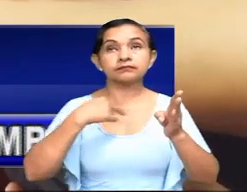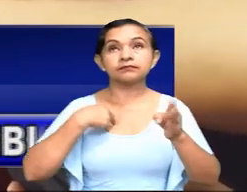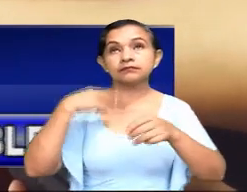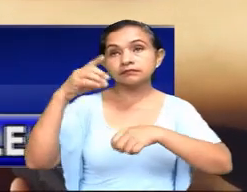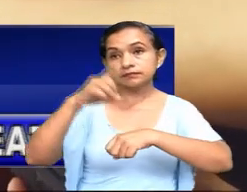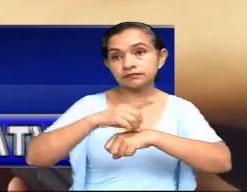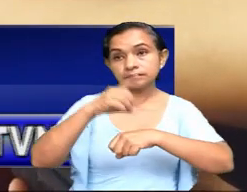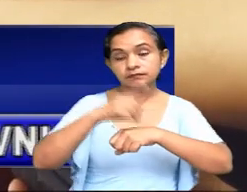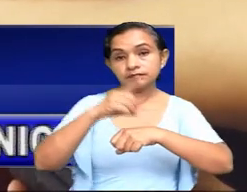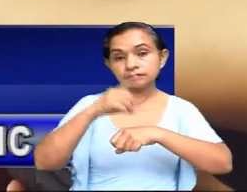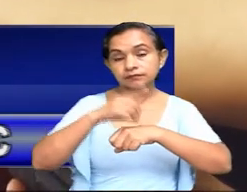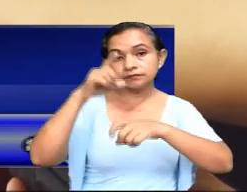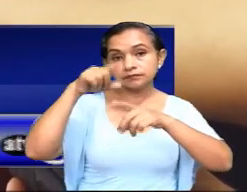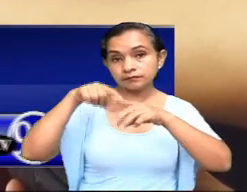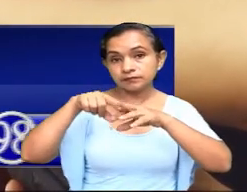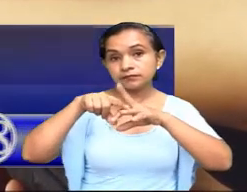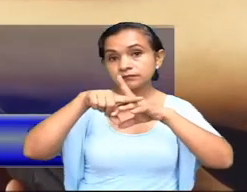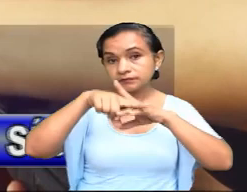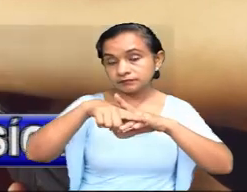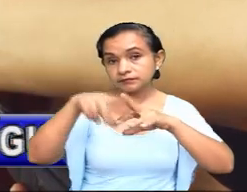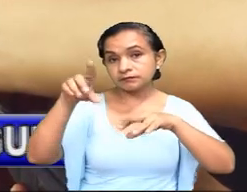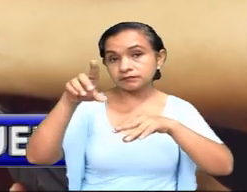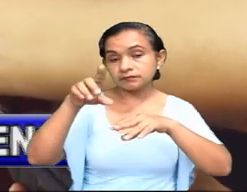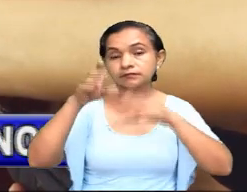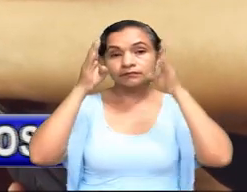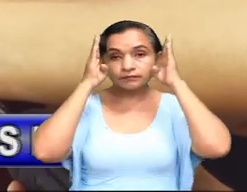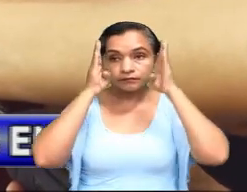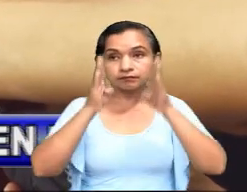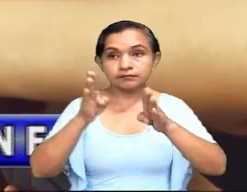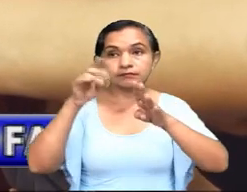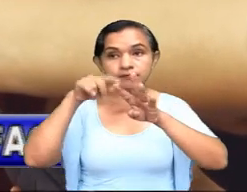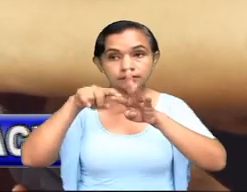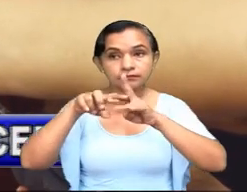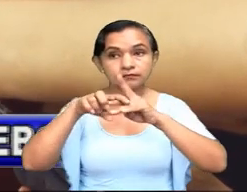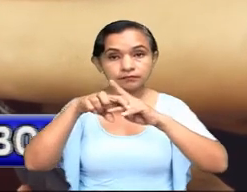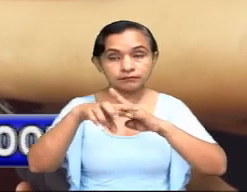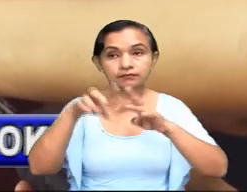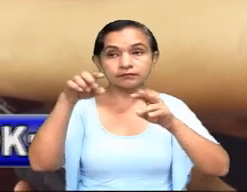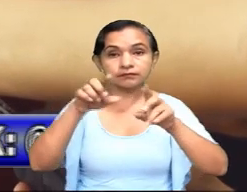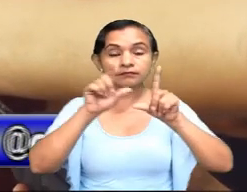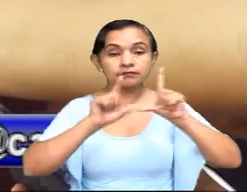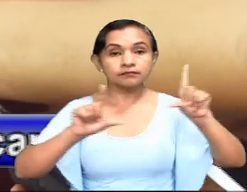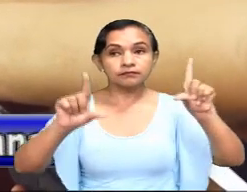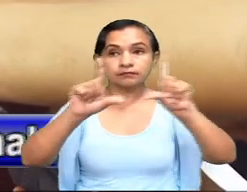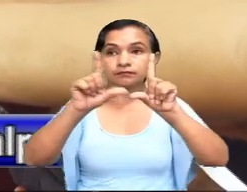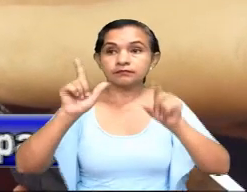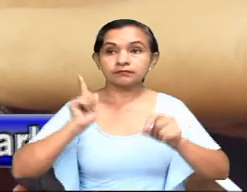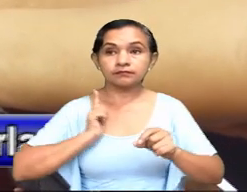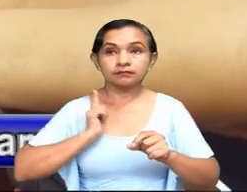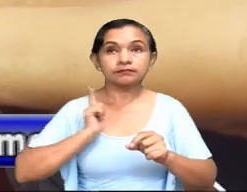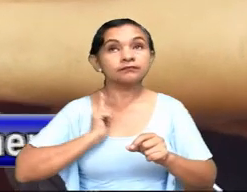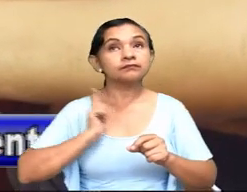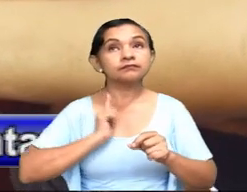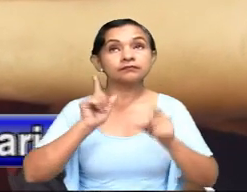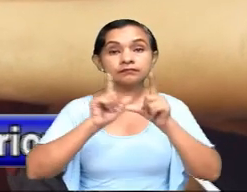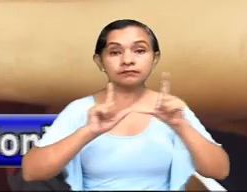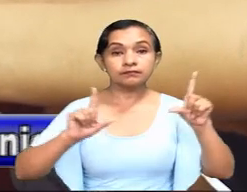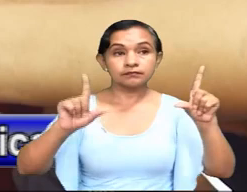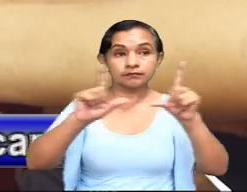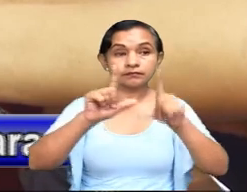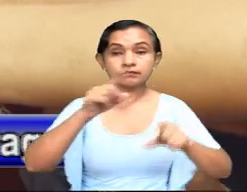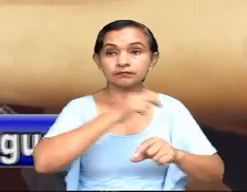médicos psiquiatras como lo que es atención psicológica. Además, esta sala cuenta con un área para